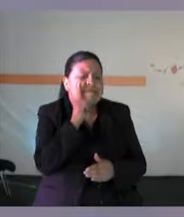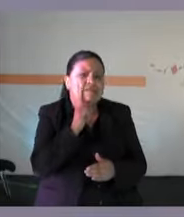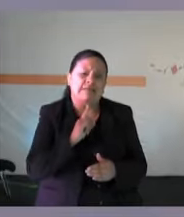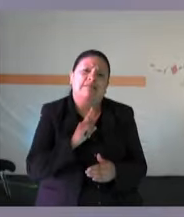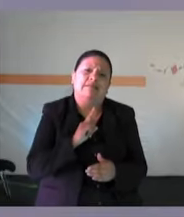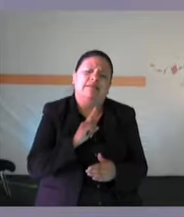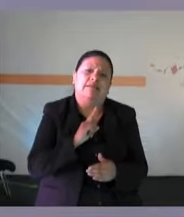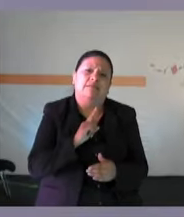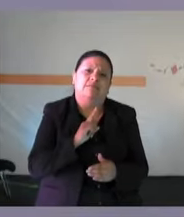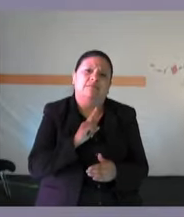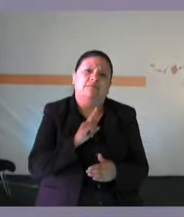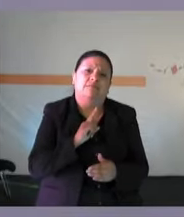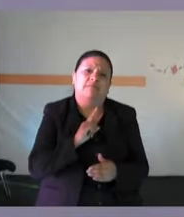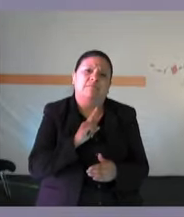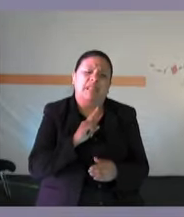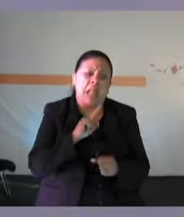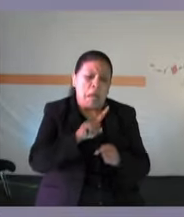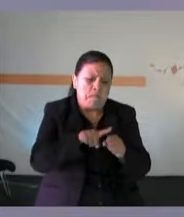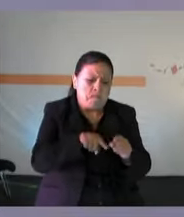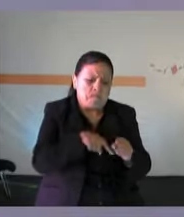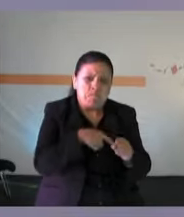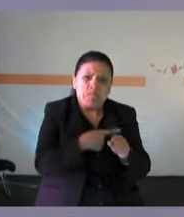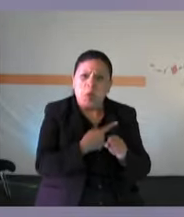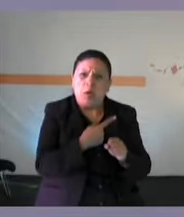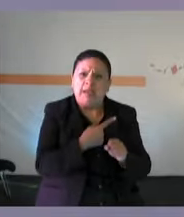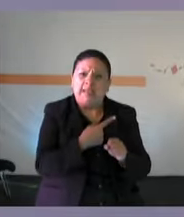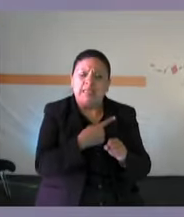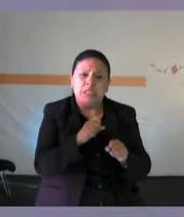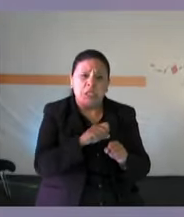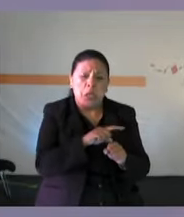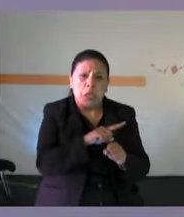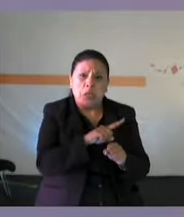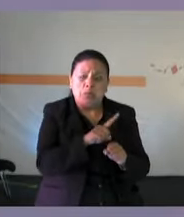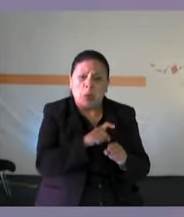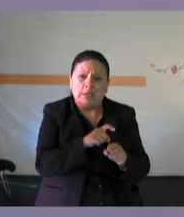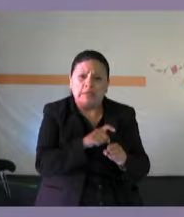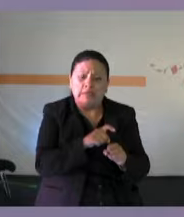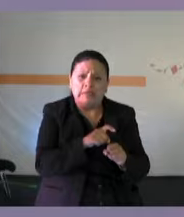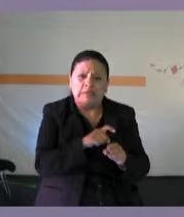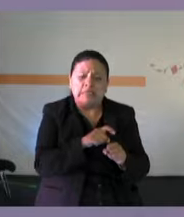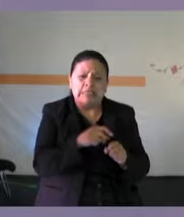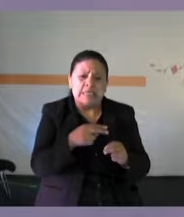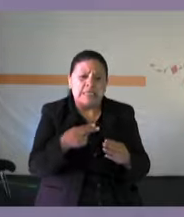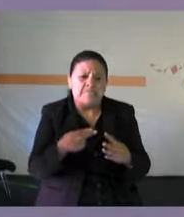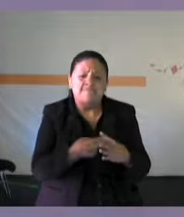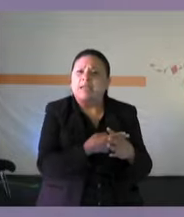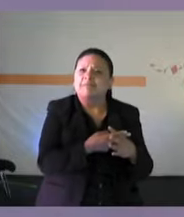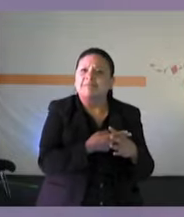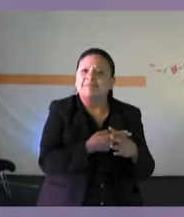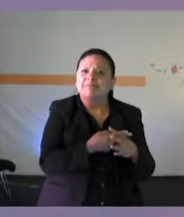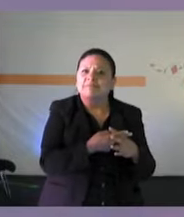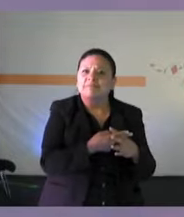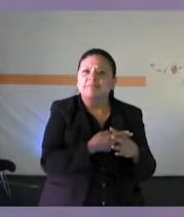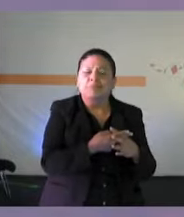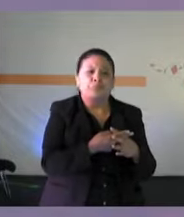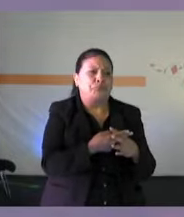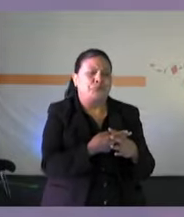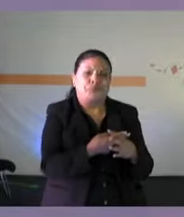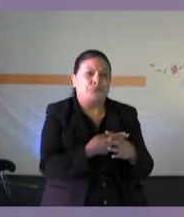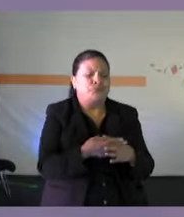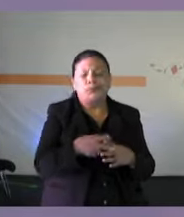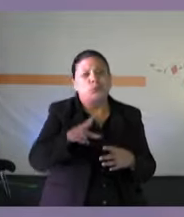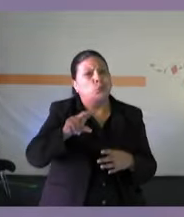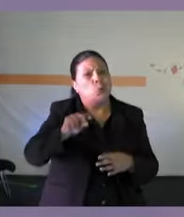sea violada hasta la muerte. Y yo no hablo de forma